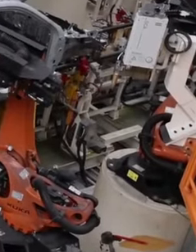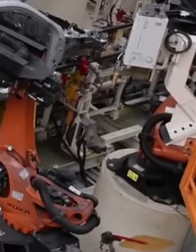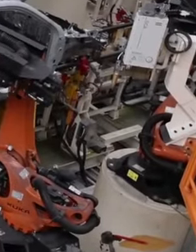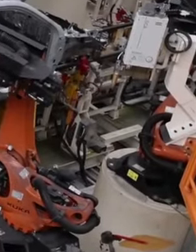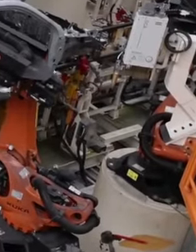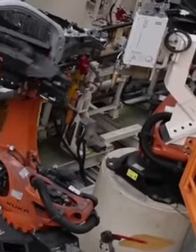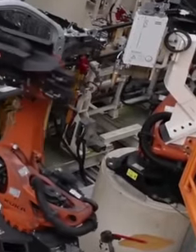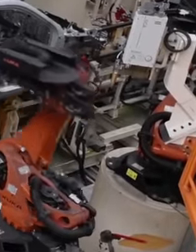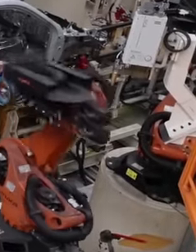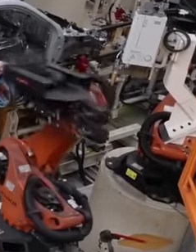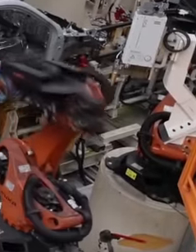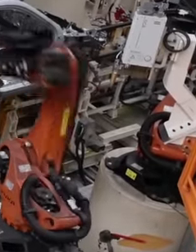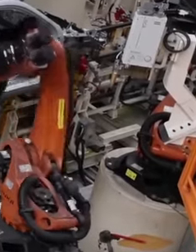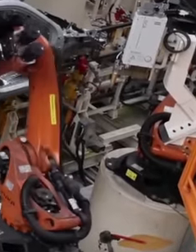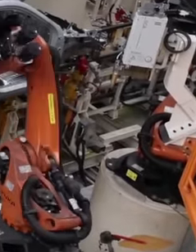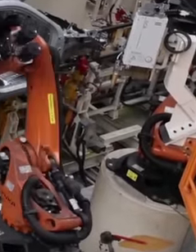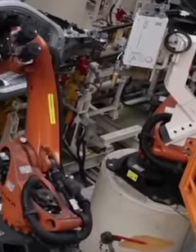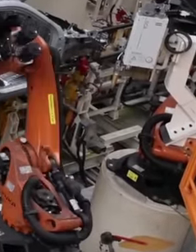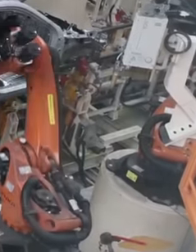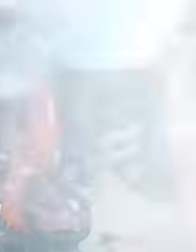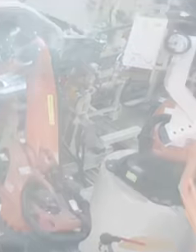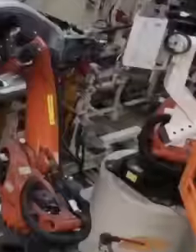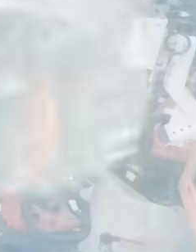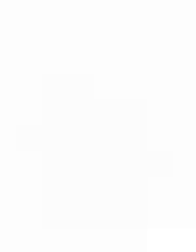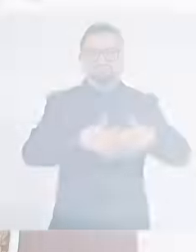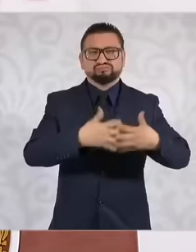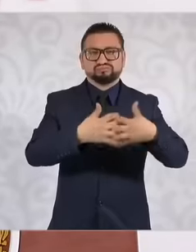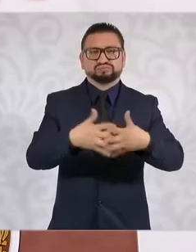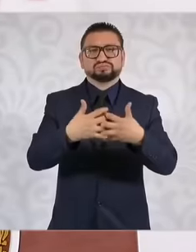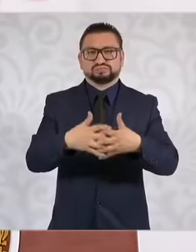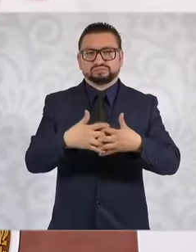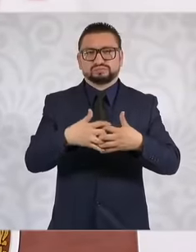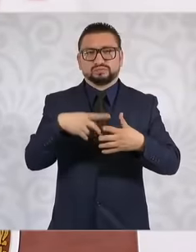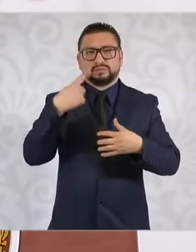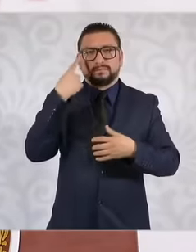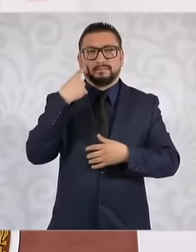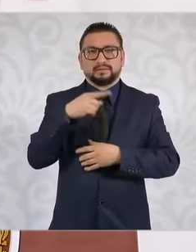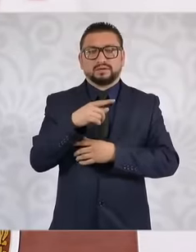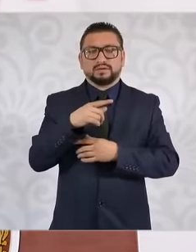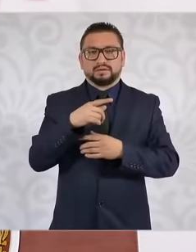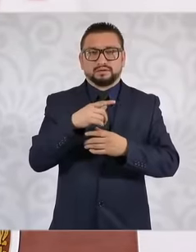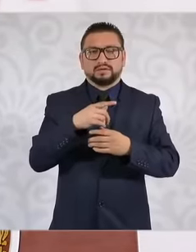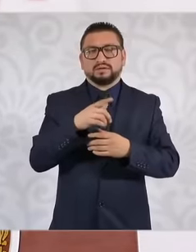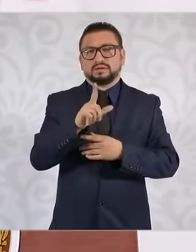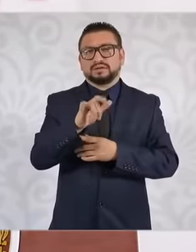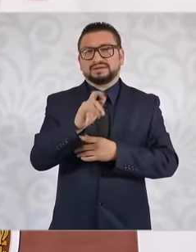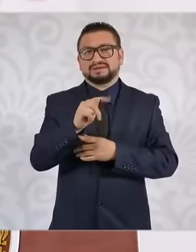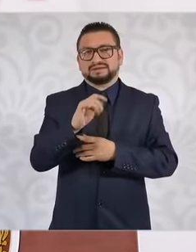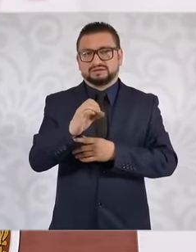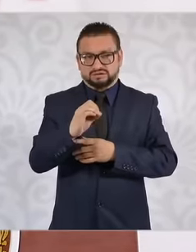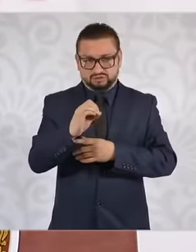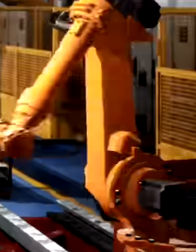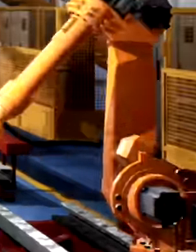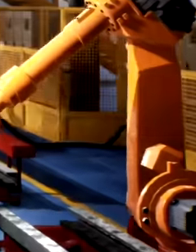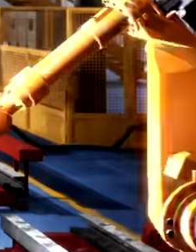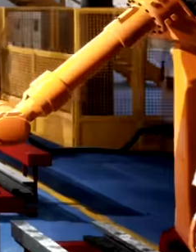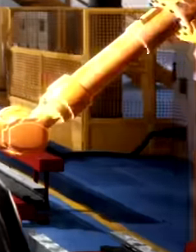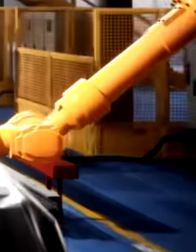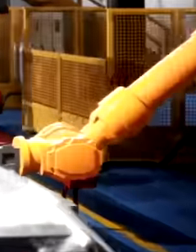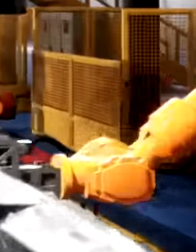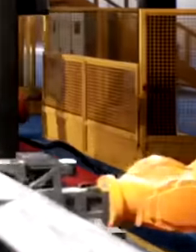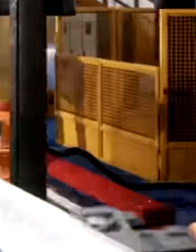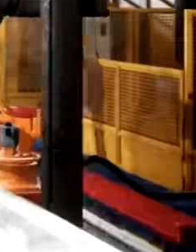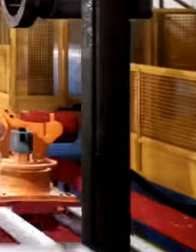Sheinbaum anunciara su creación, y hoy en la conferencia de prensa dio a conocer los primeros detalles del coche que